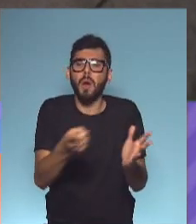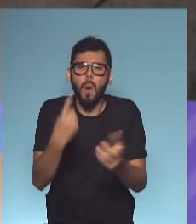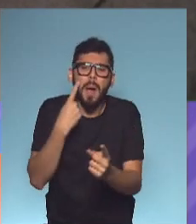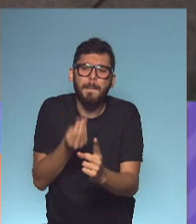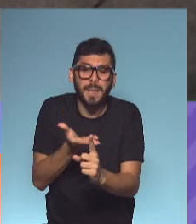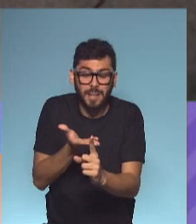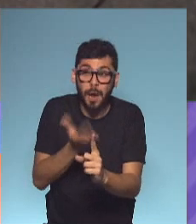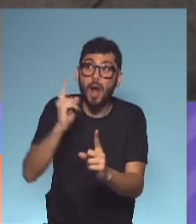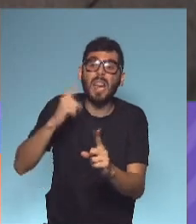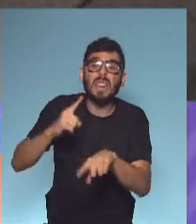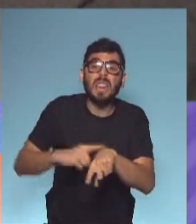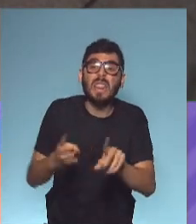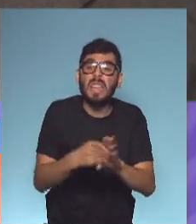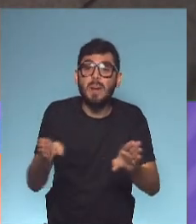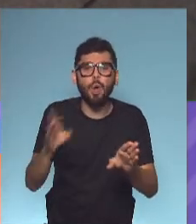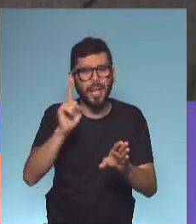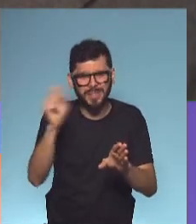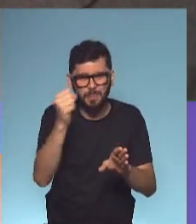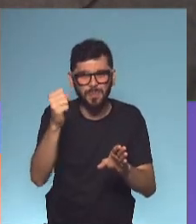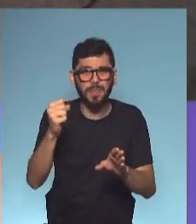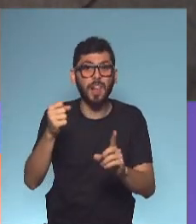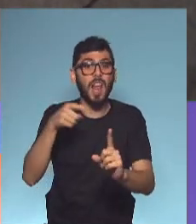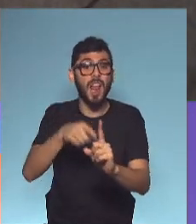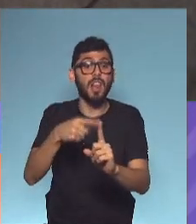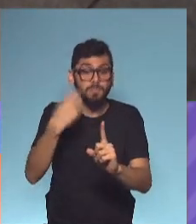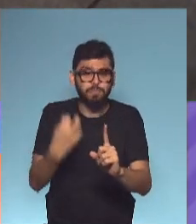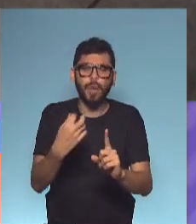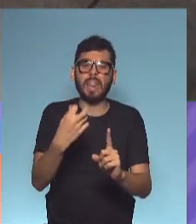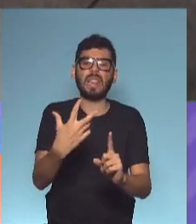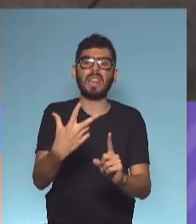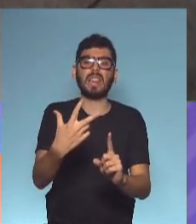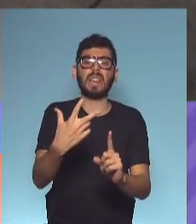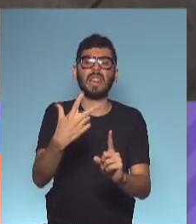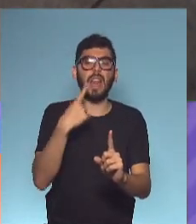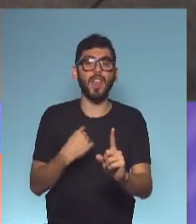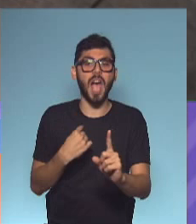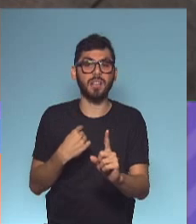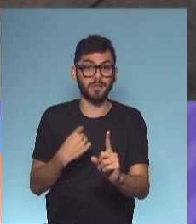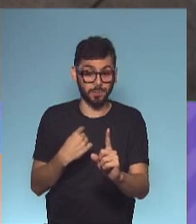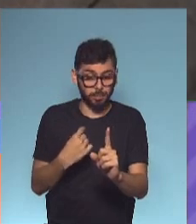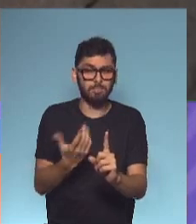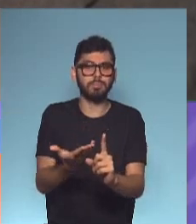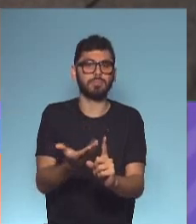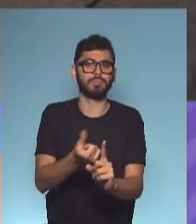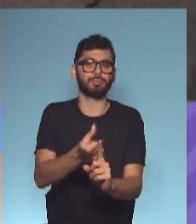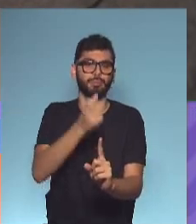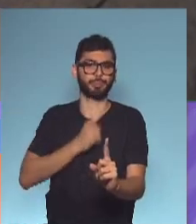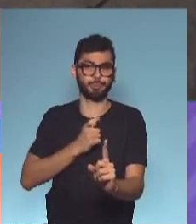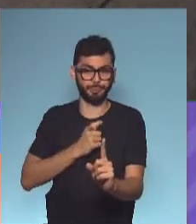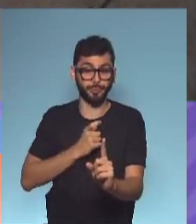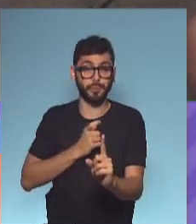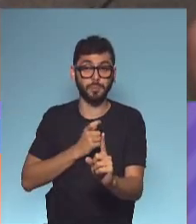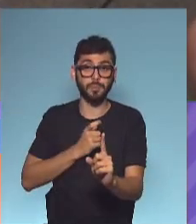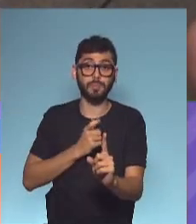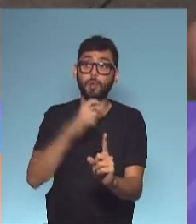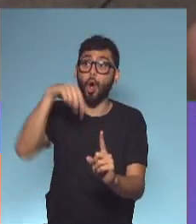Acá está el detalle central. Le dio 72 horas hábiles para pronunciarse. La notificación